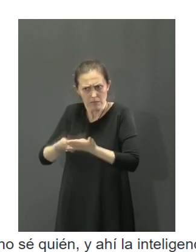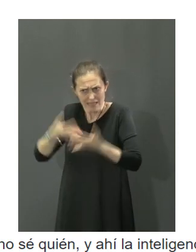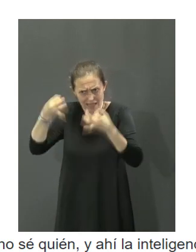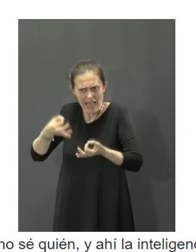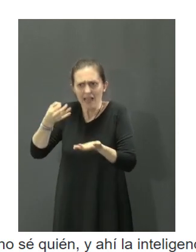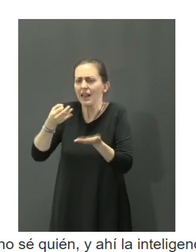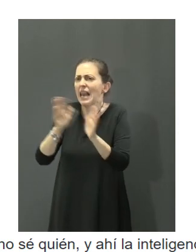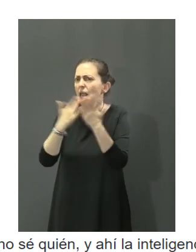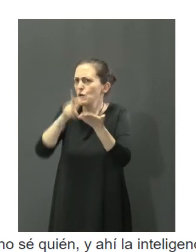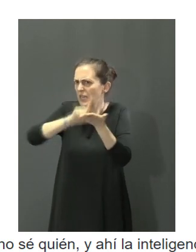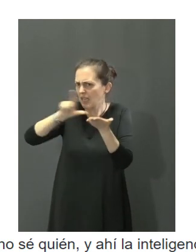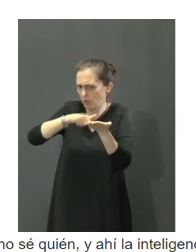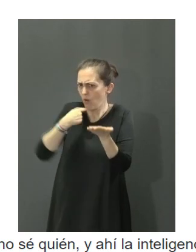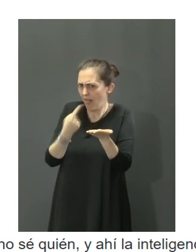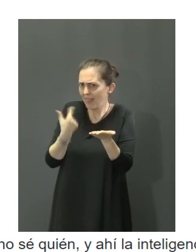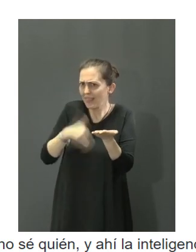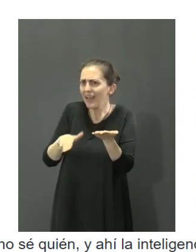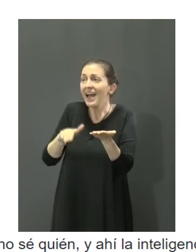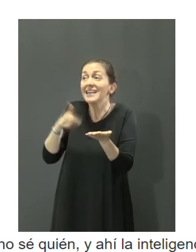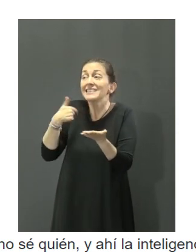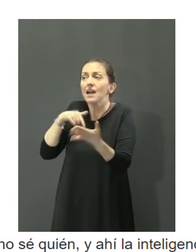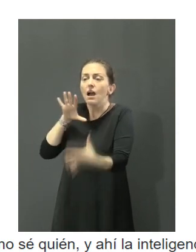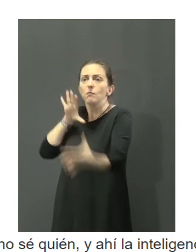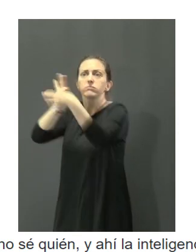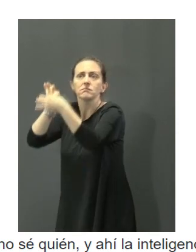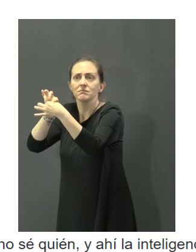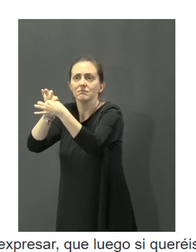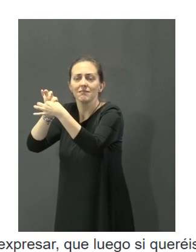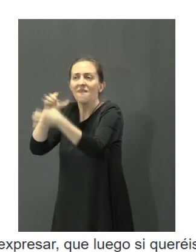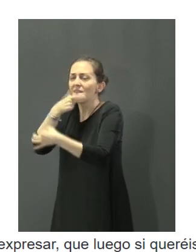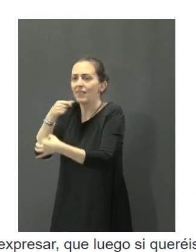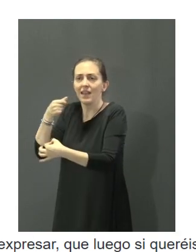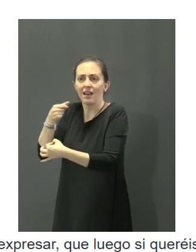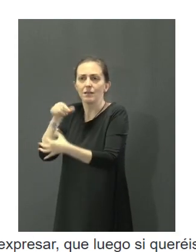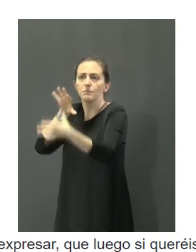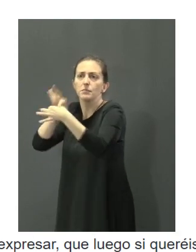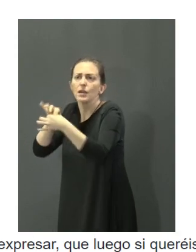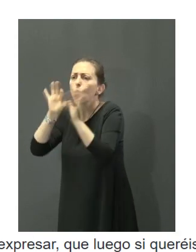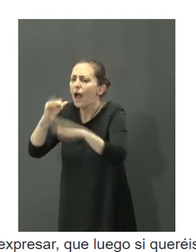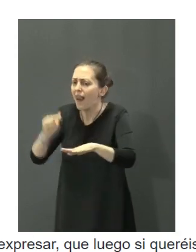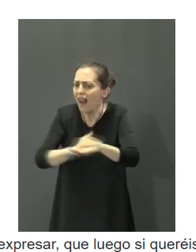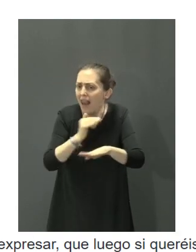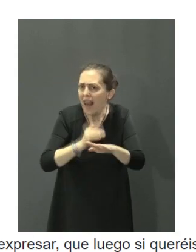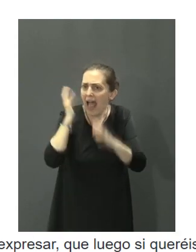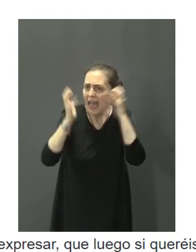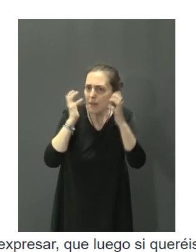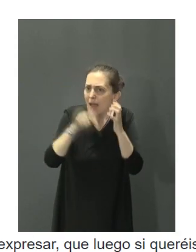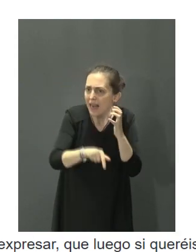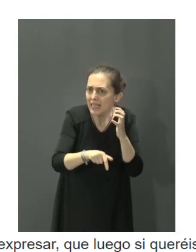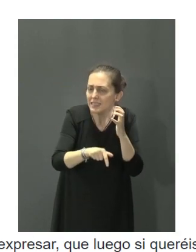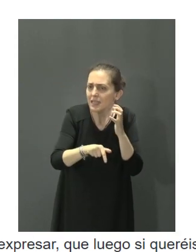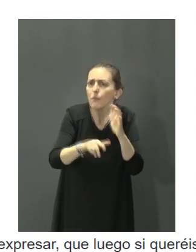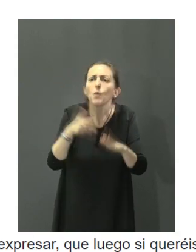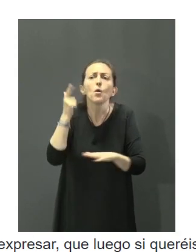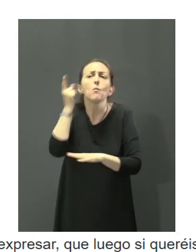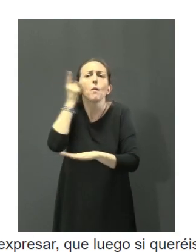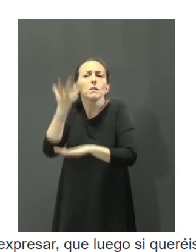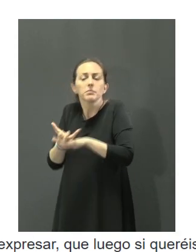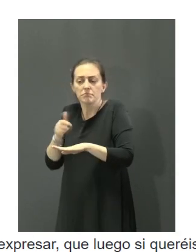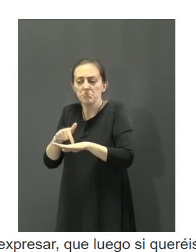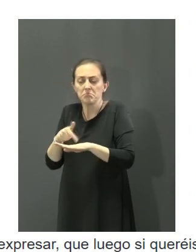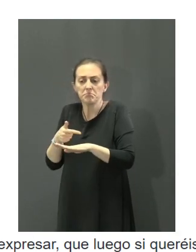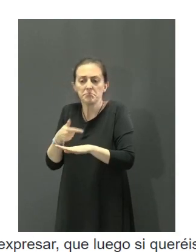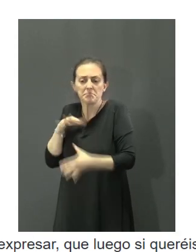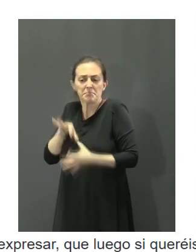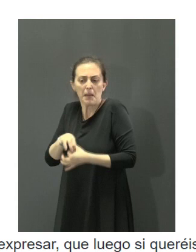literatura, se tiene un enlace emocional mucho más fuerte, parecido a lo que se tiene con las mascotas, que simplemente tener una aplicación en un móvil, por ejemplo, que algunas cosas podrían